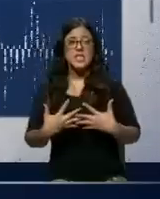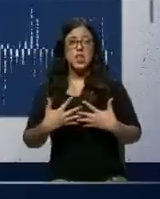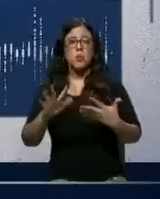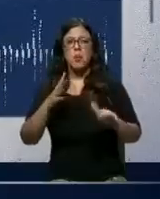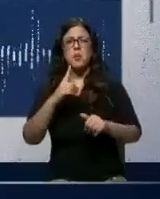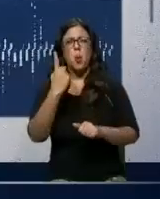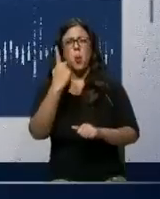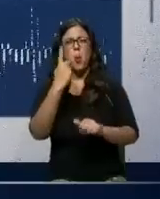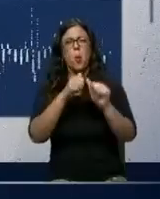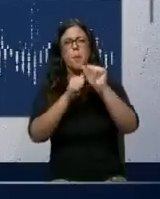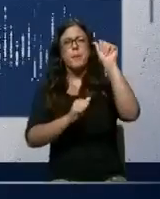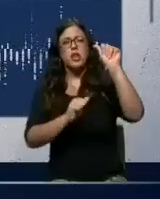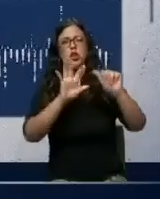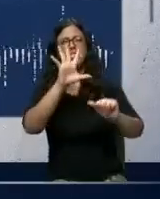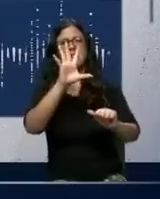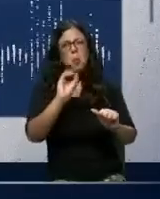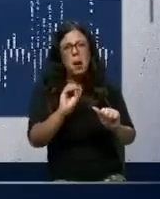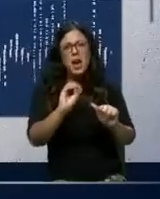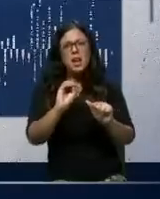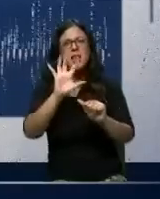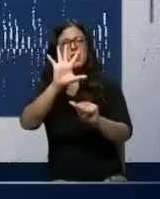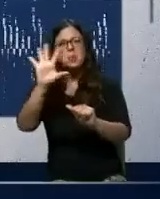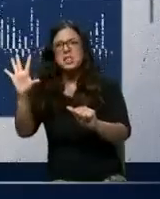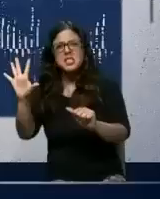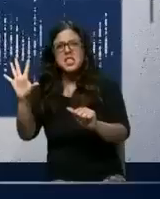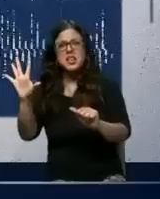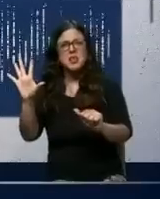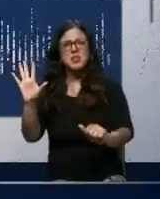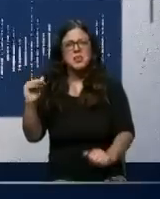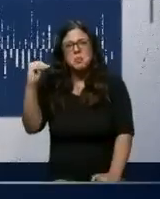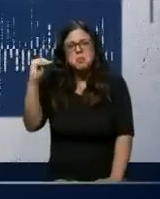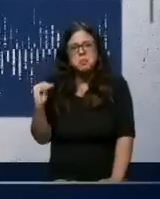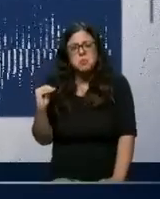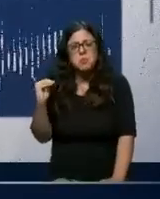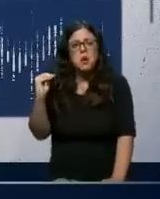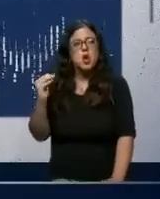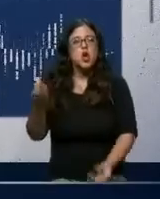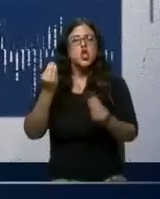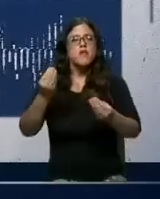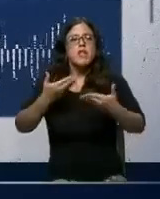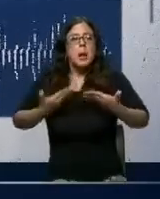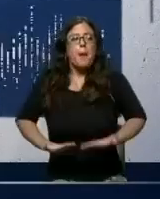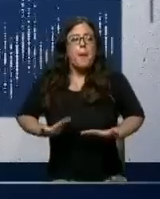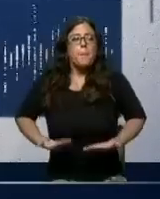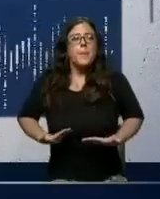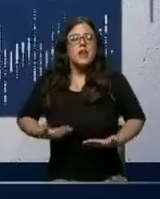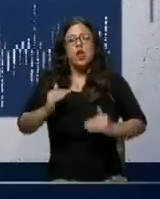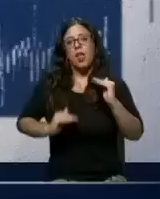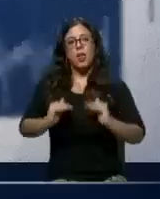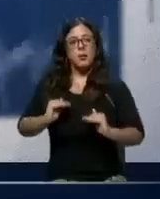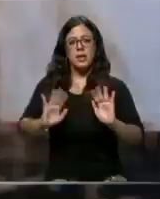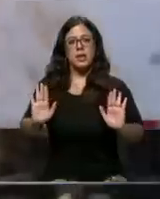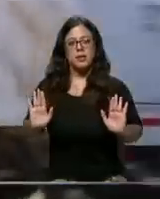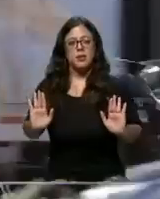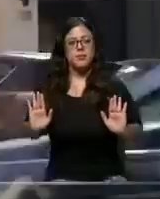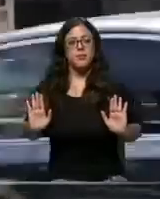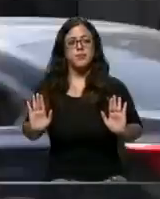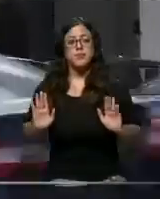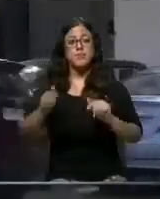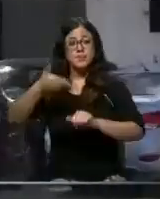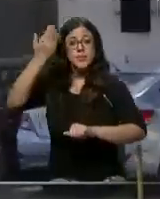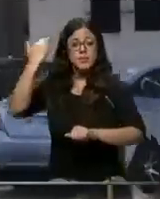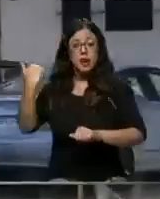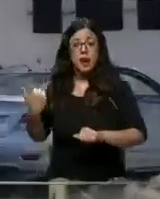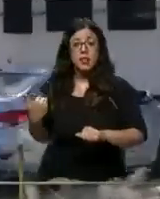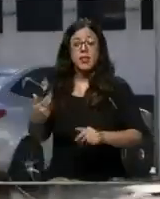medía 1,50 m, 1,55 m, no más que ello. Y obviamente su peso relativo a eso. Y es que antes